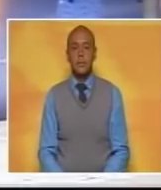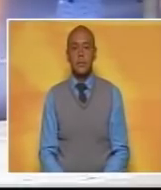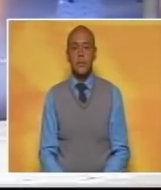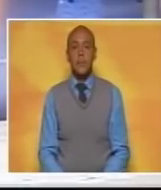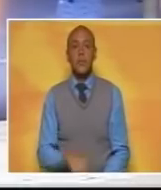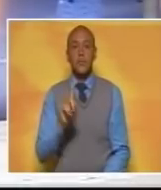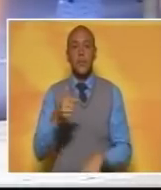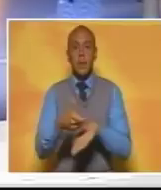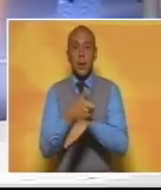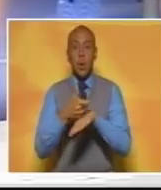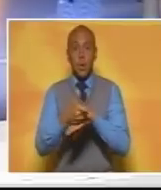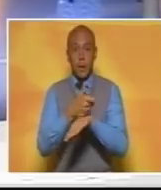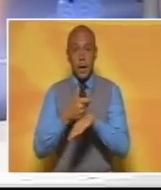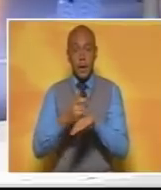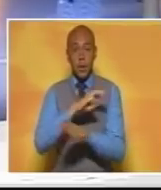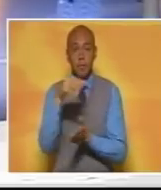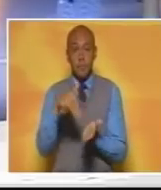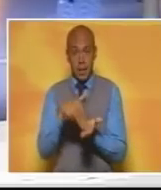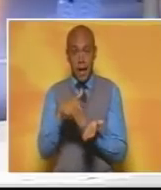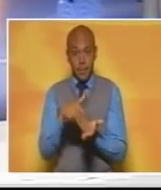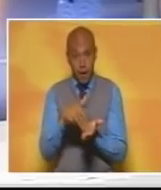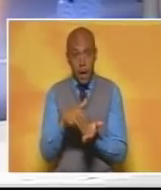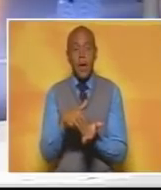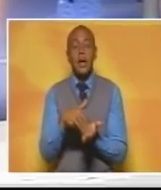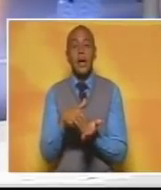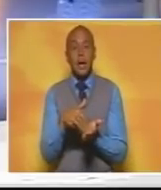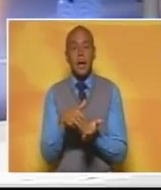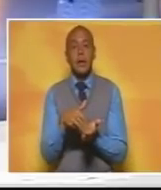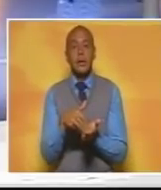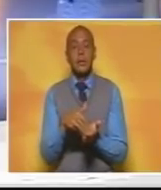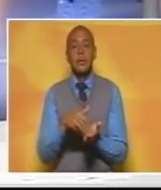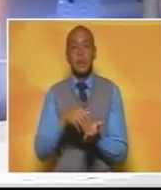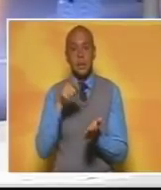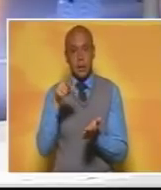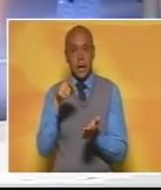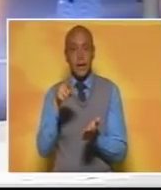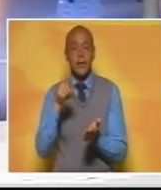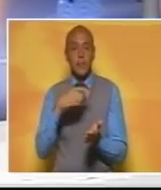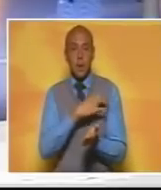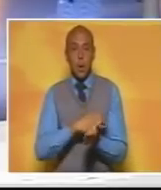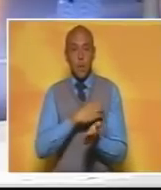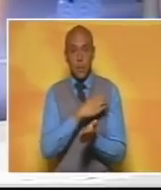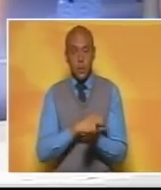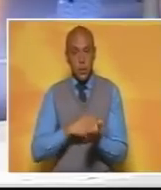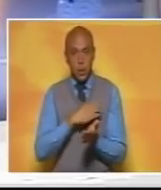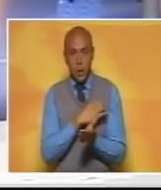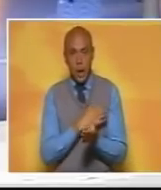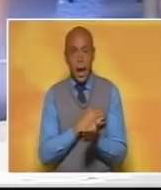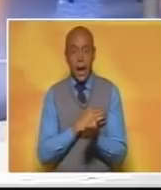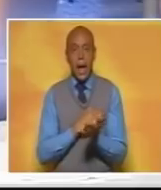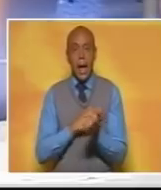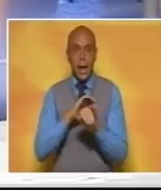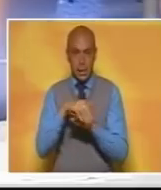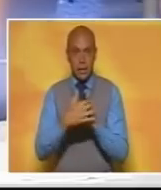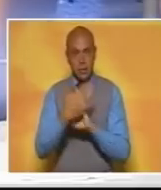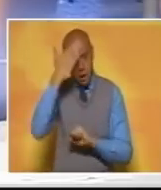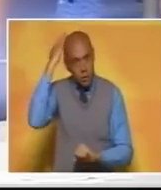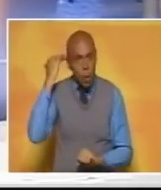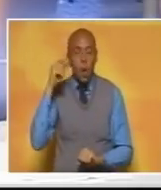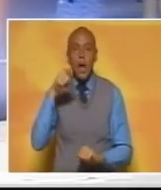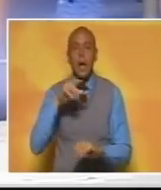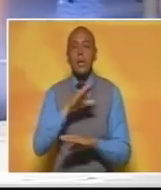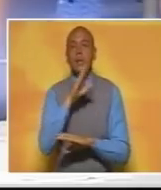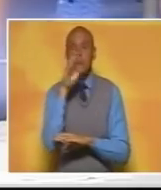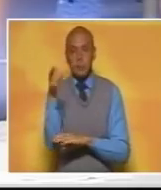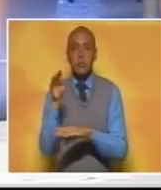El gobernador del estado Miranda e integrante de la Comisión del Gobierno en la Mesa de Diálogo Nacional, Héctor Rodríguez, instó a los partidos